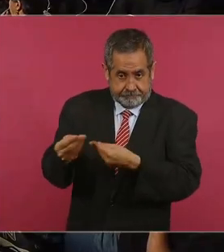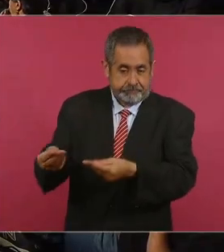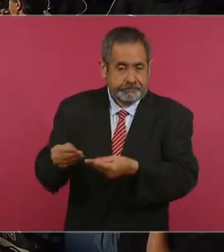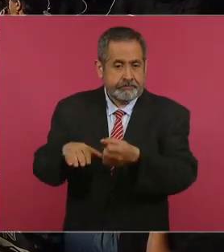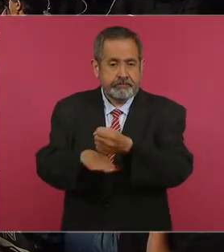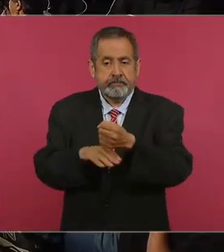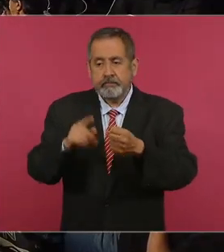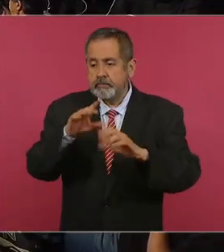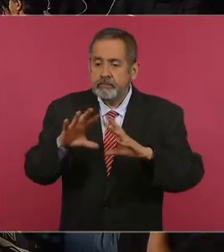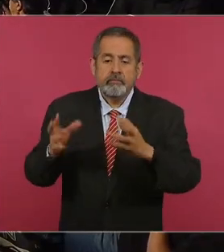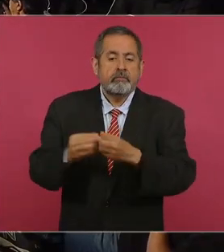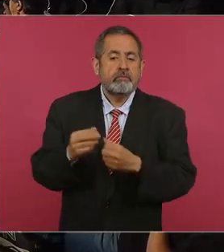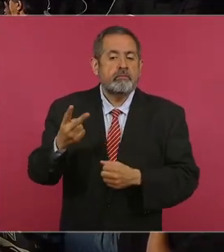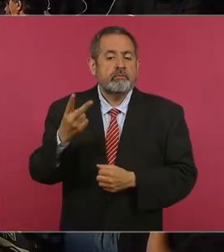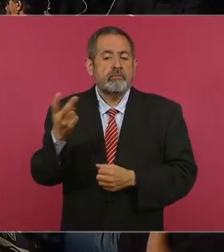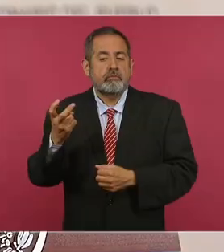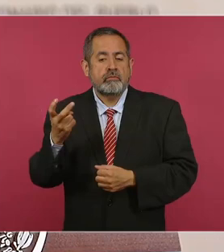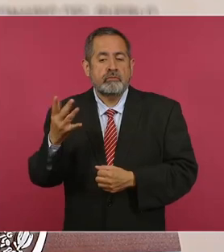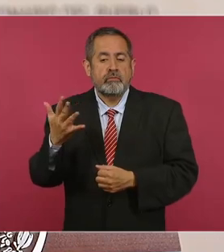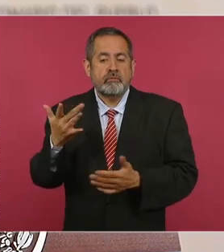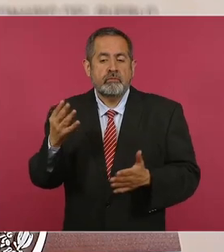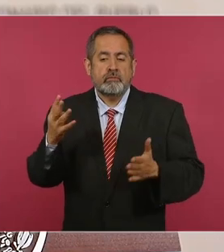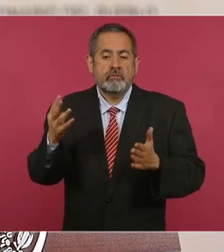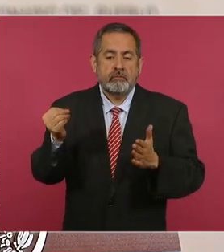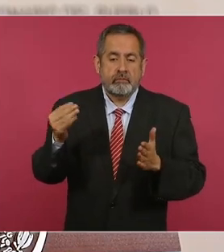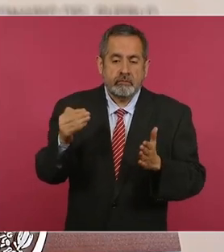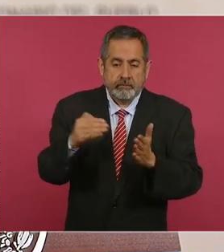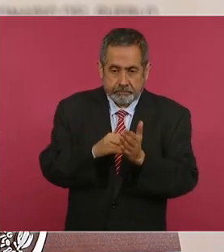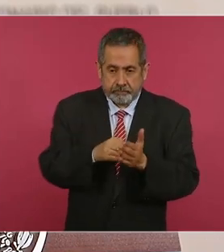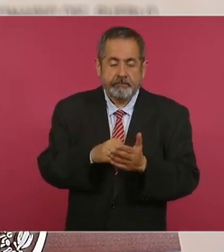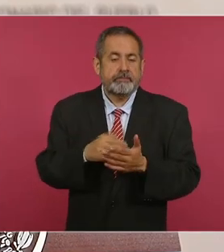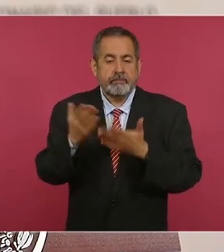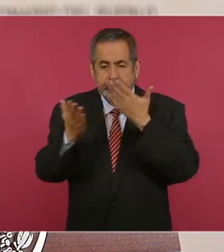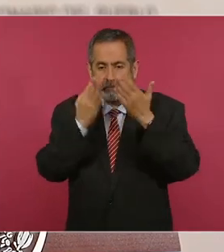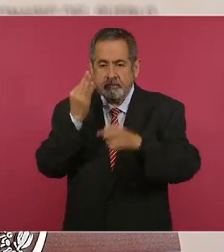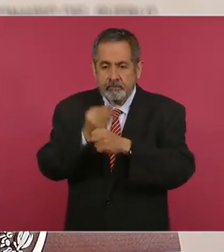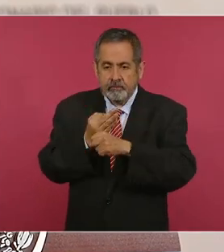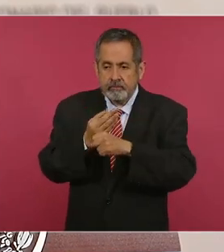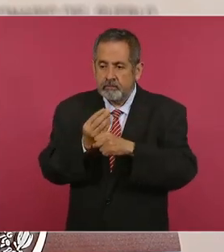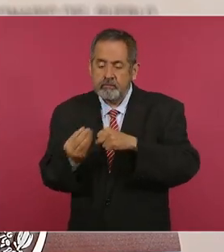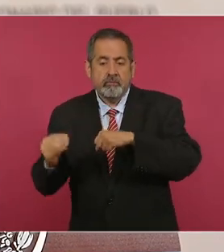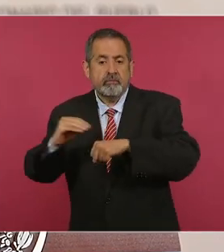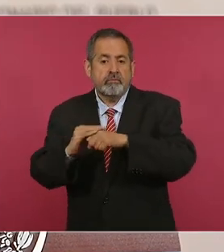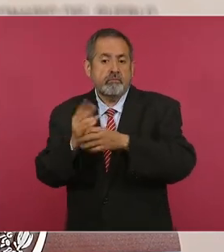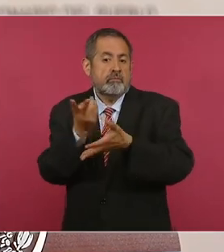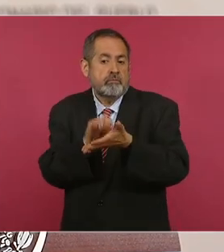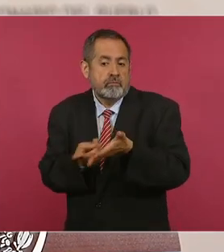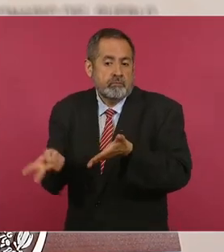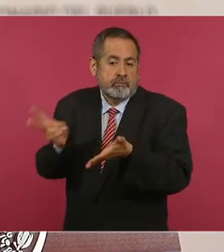es para 259.000 estudiantes. Va a aumentar al doble